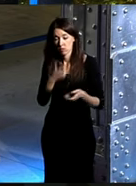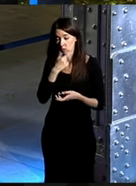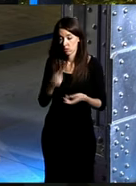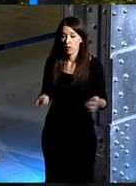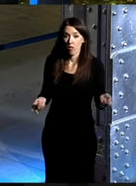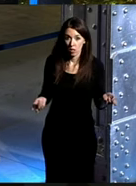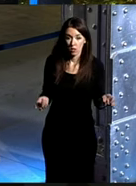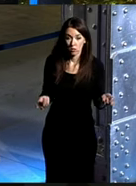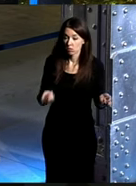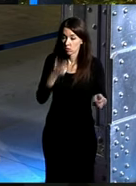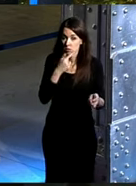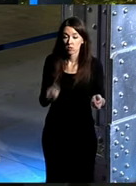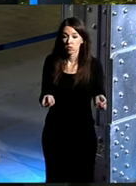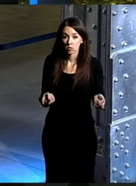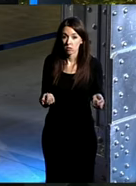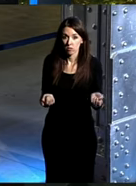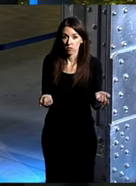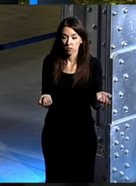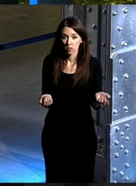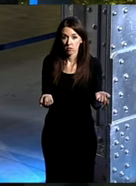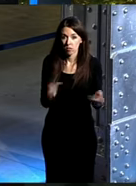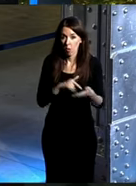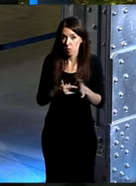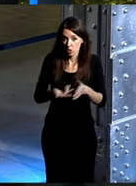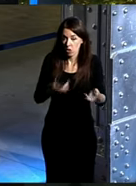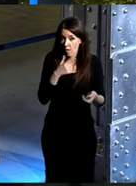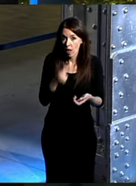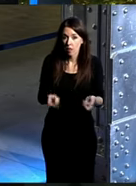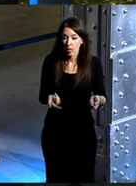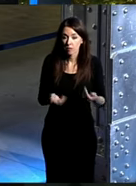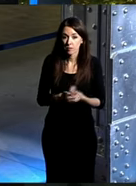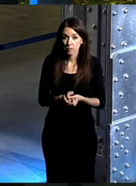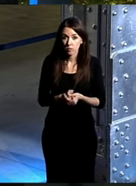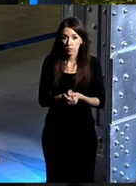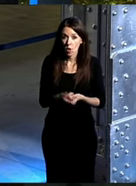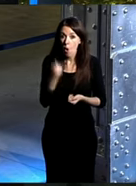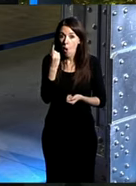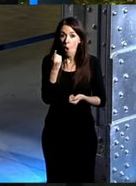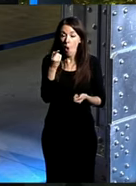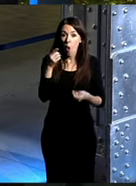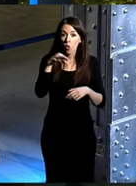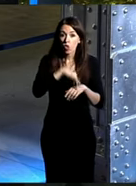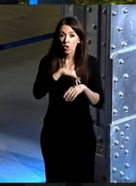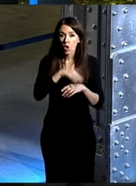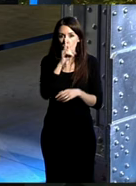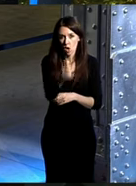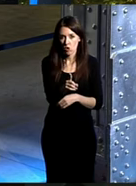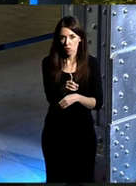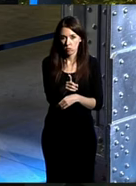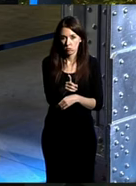simple de los proyectos. Un doctorado, 1